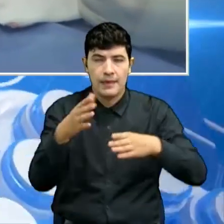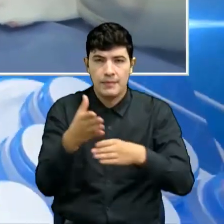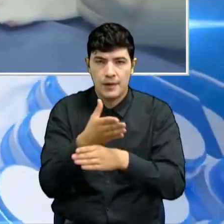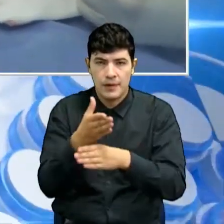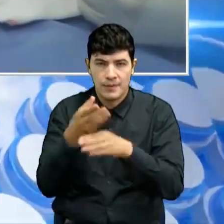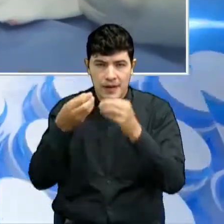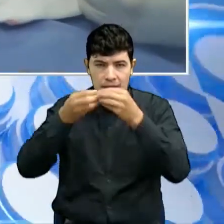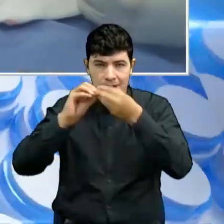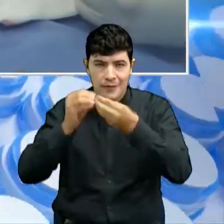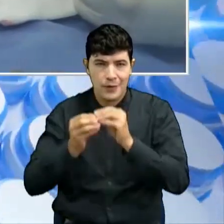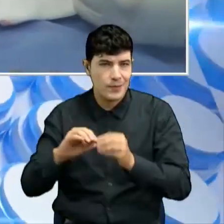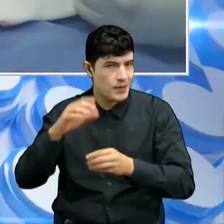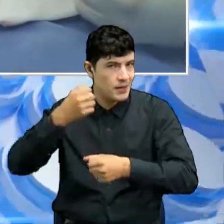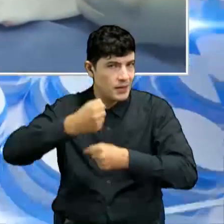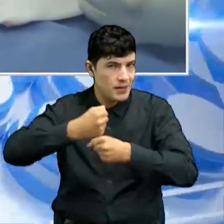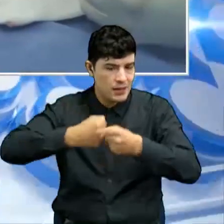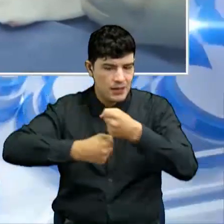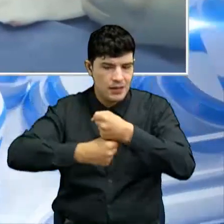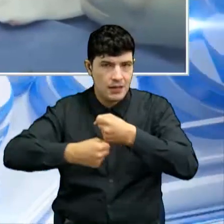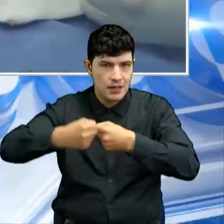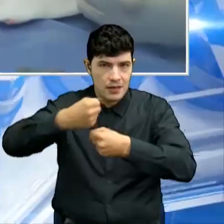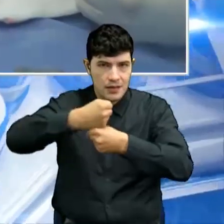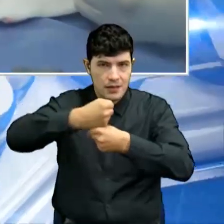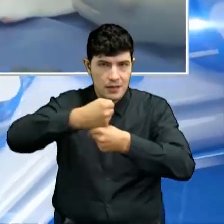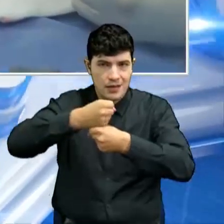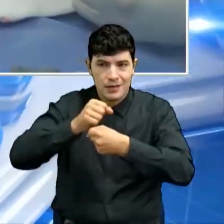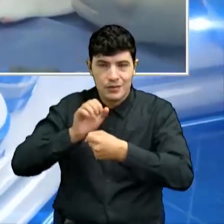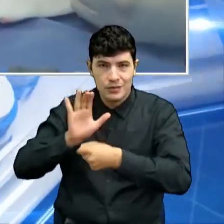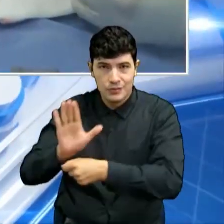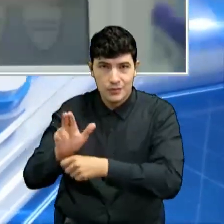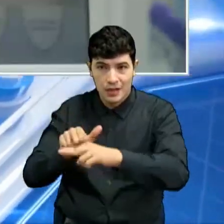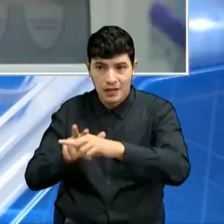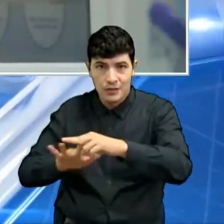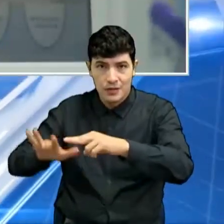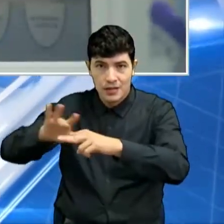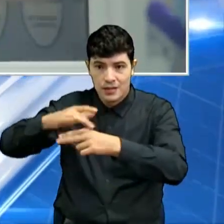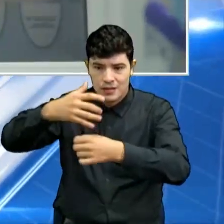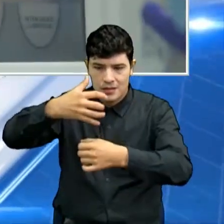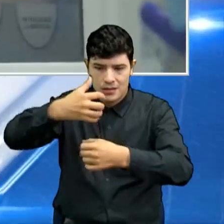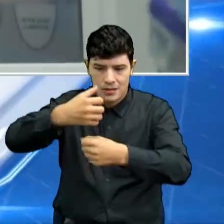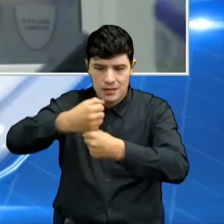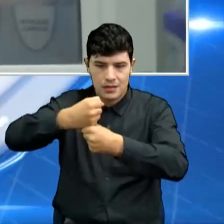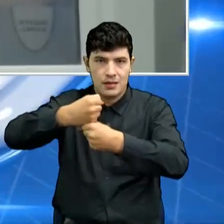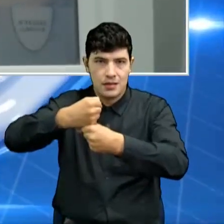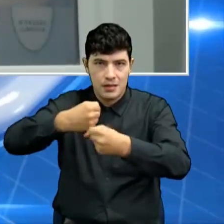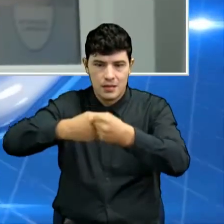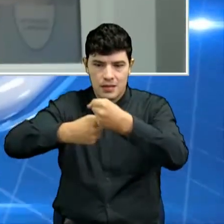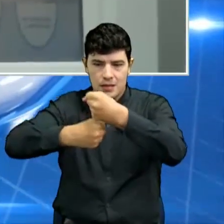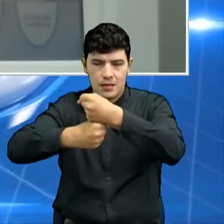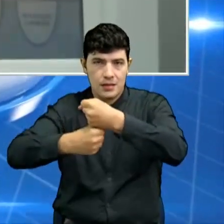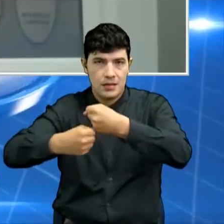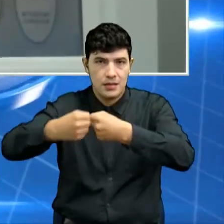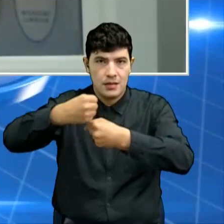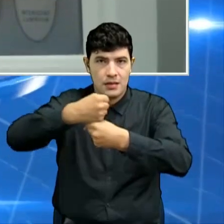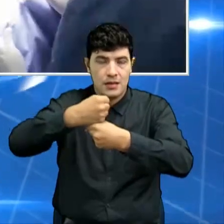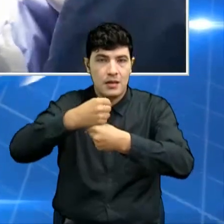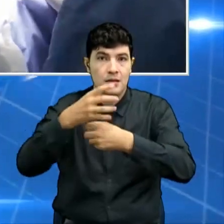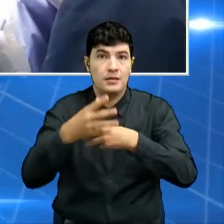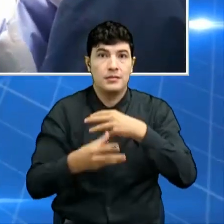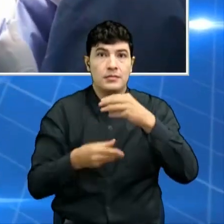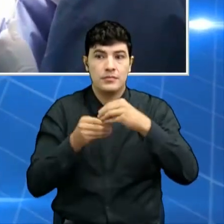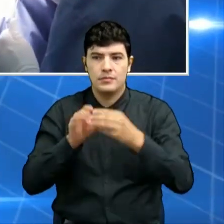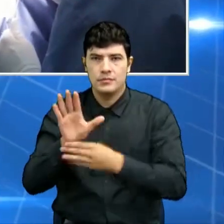en la médula, en la columna, cerrando las barreras naturales que debería tener la columna, la médula, y